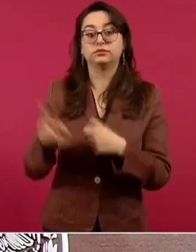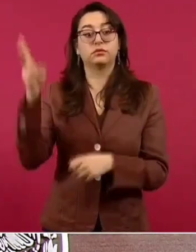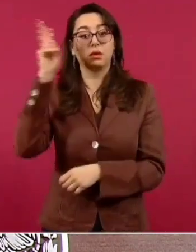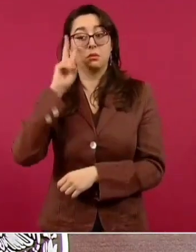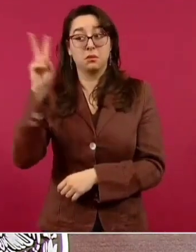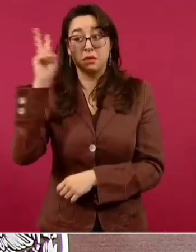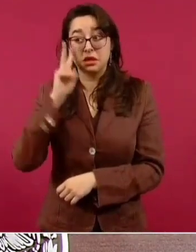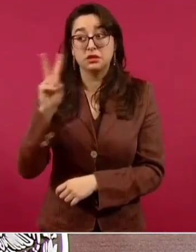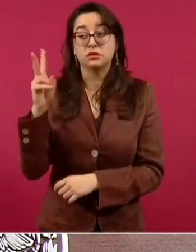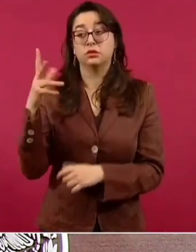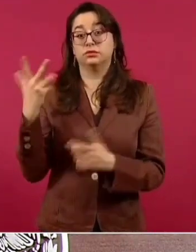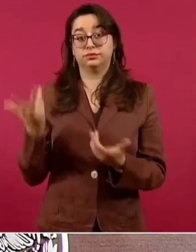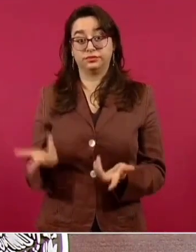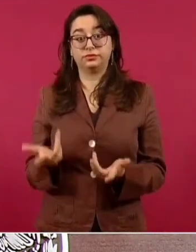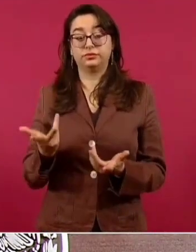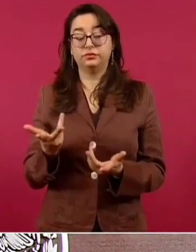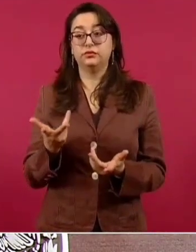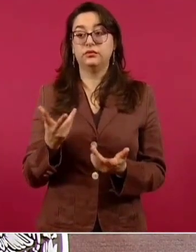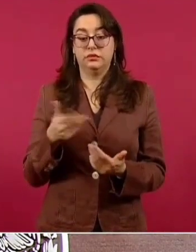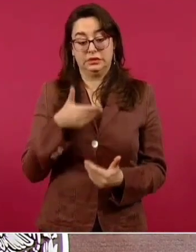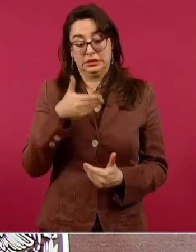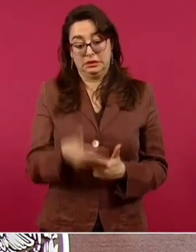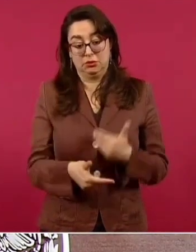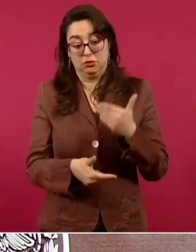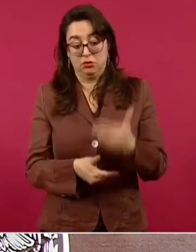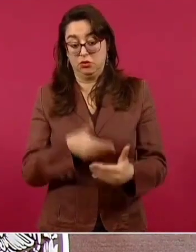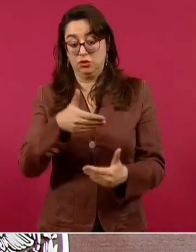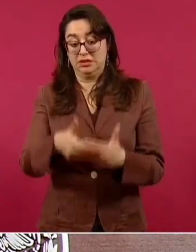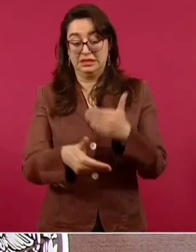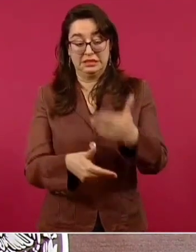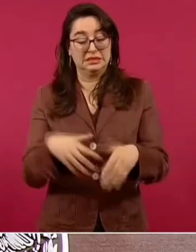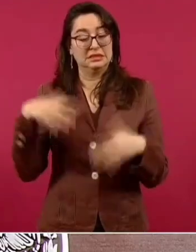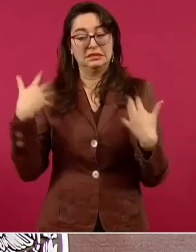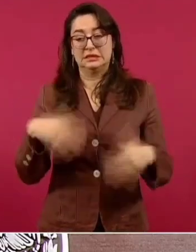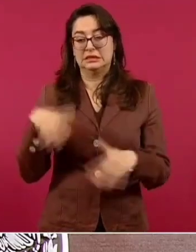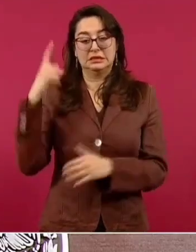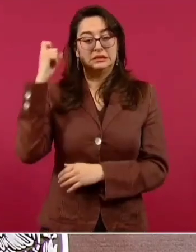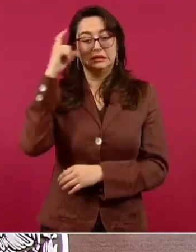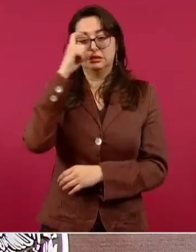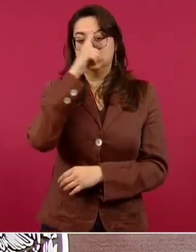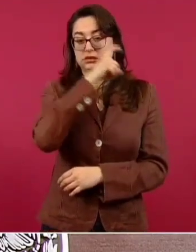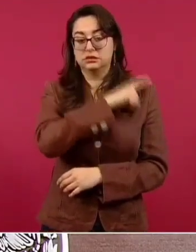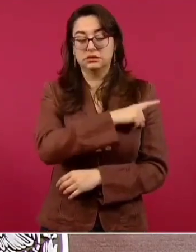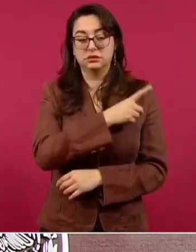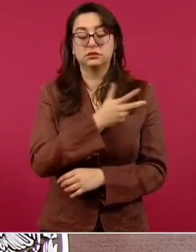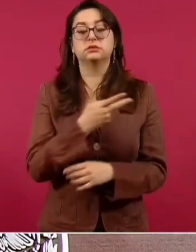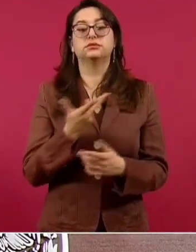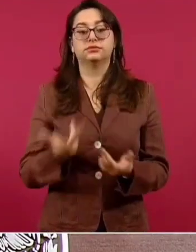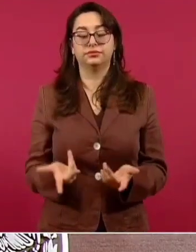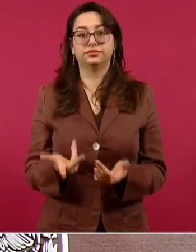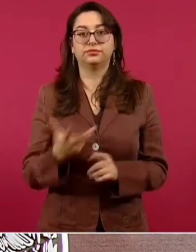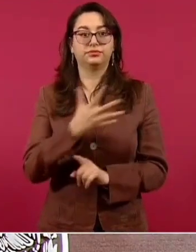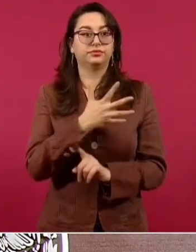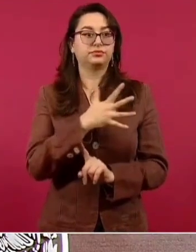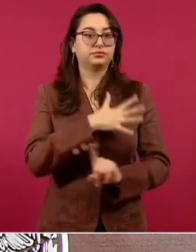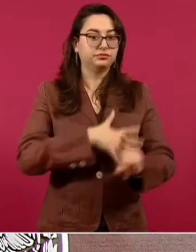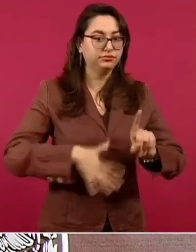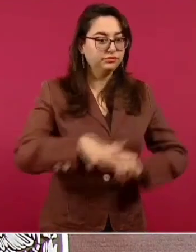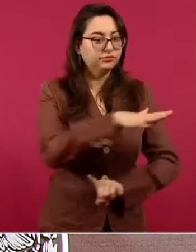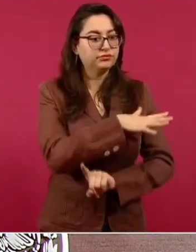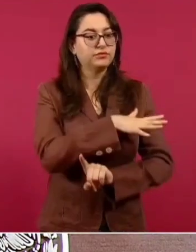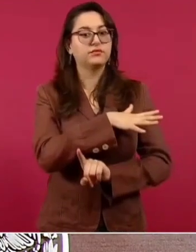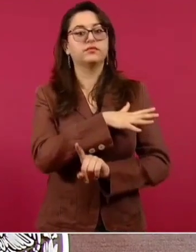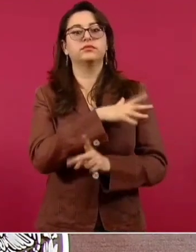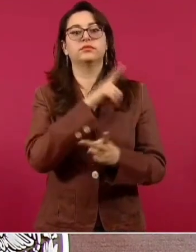las drogas. Son distintas etapas de un proceso muy complejo en el que están presentes elementos sociales, factores